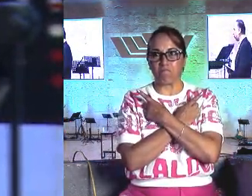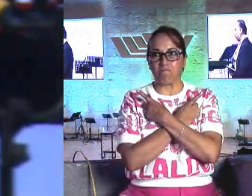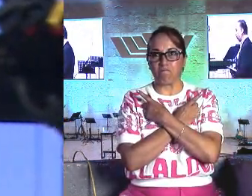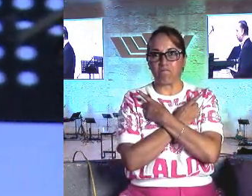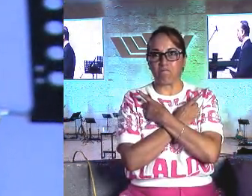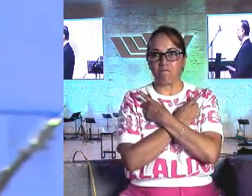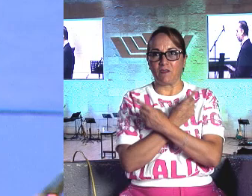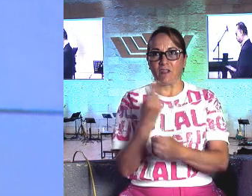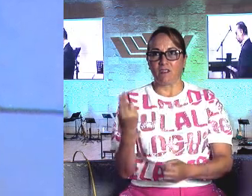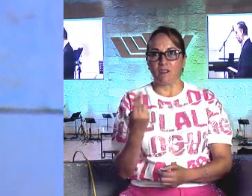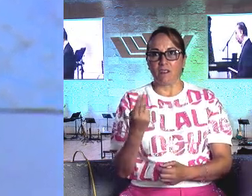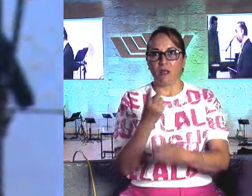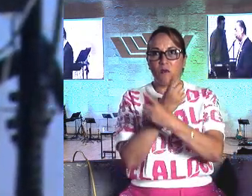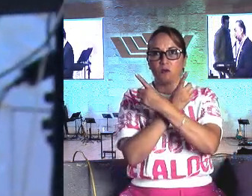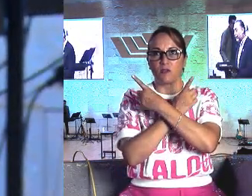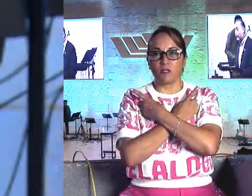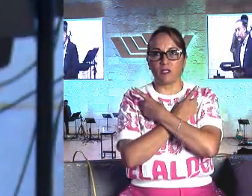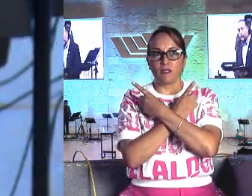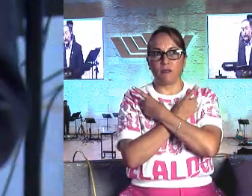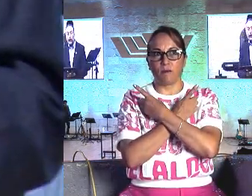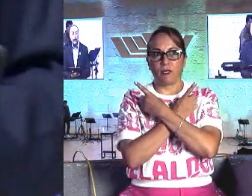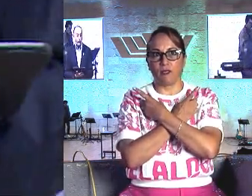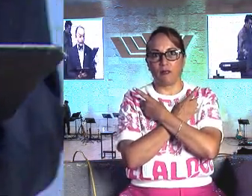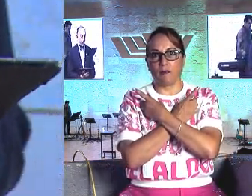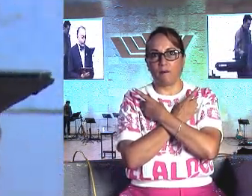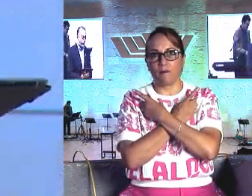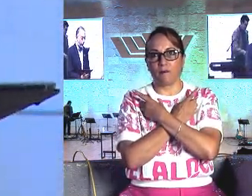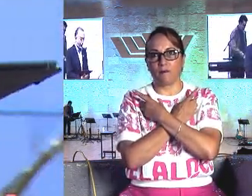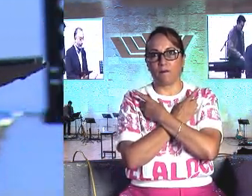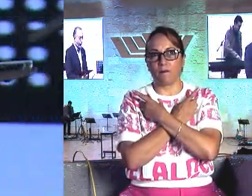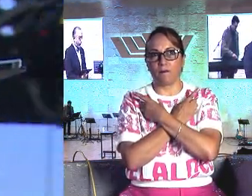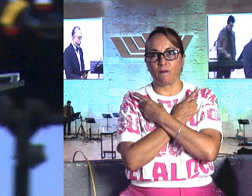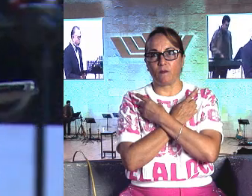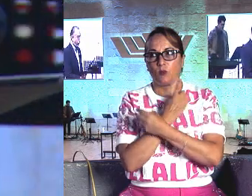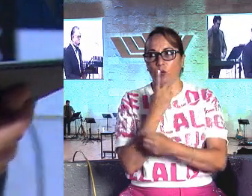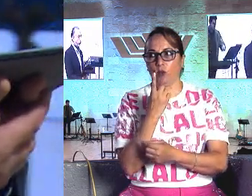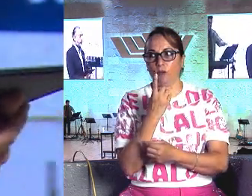disciplina? Sí, necesitamos disciplina y mucha disciplina.